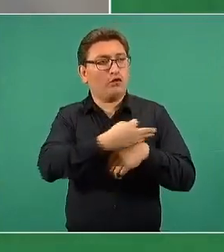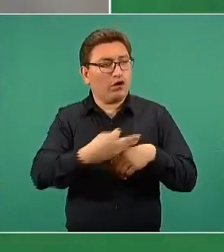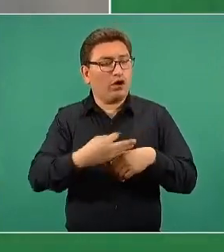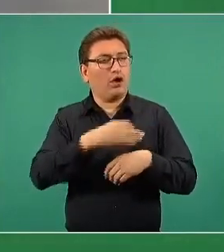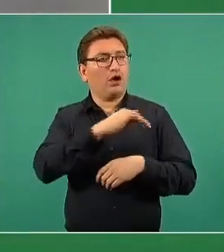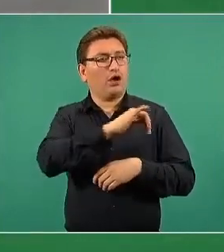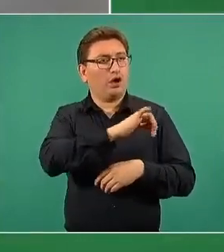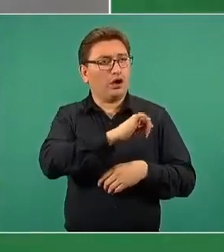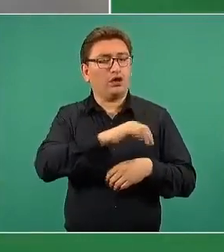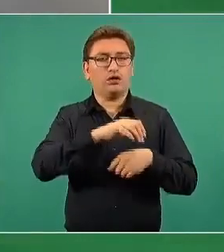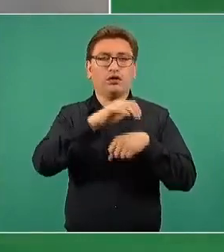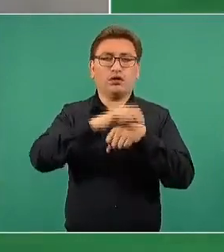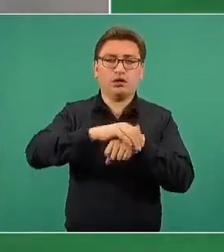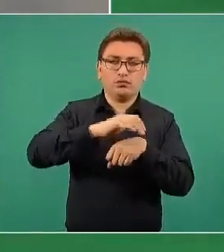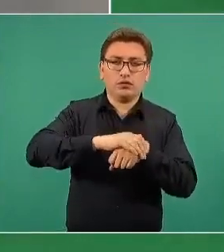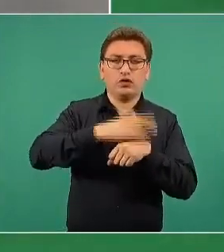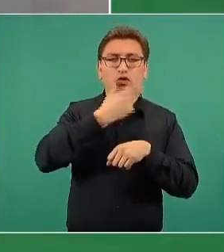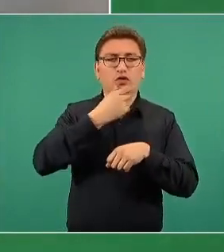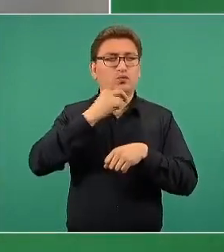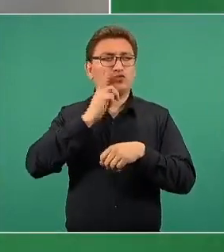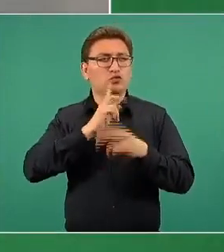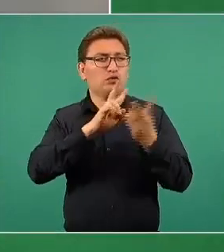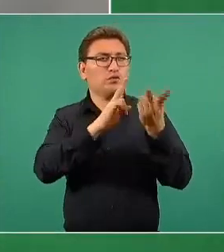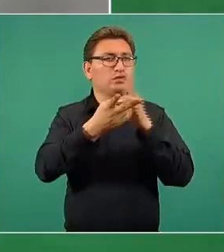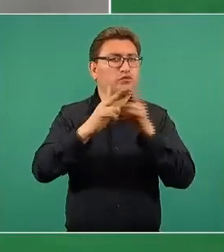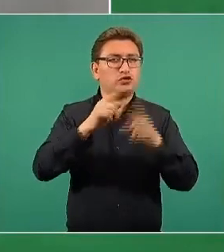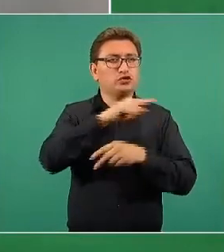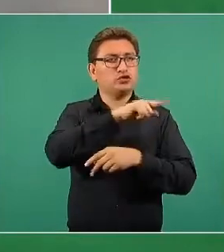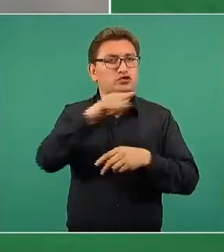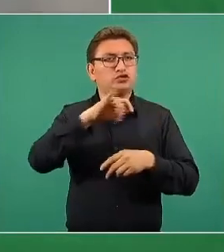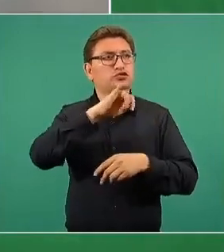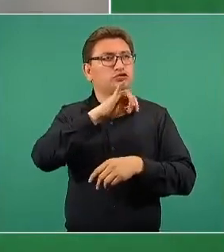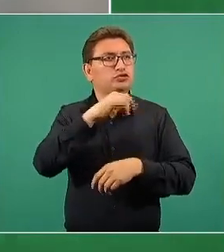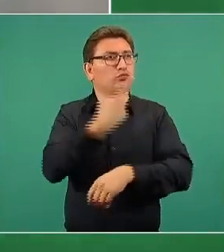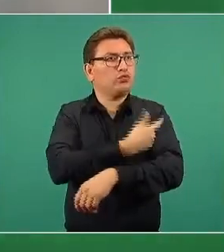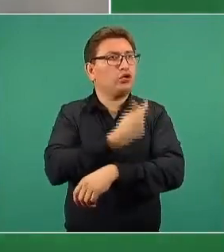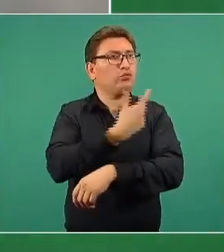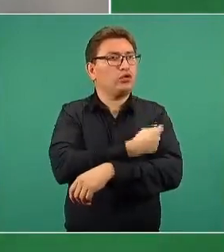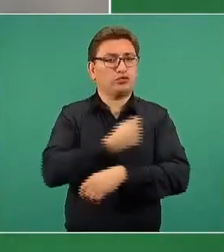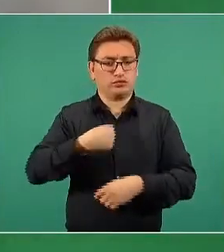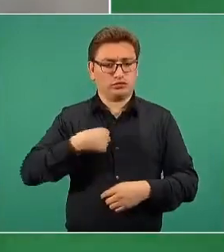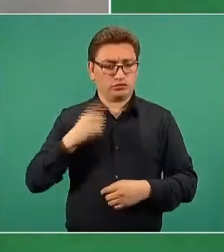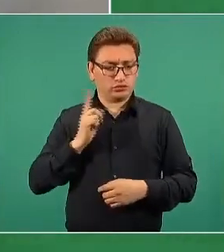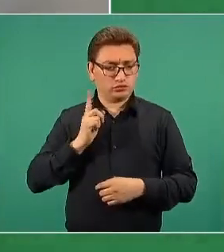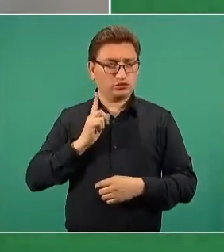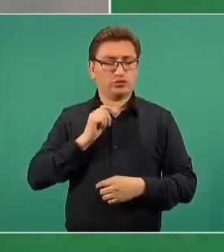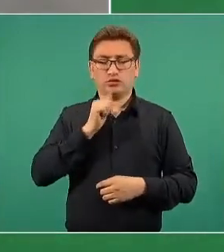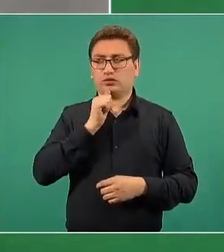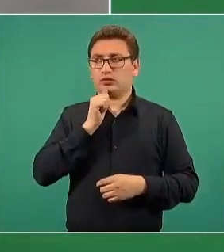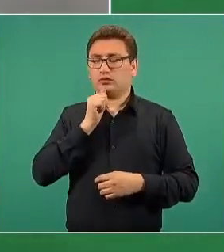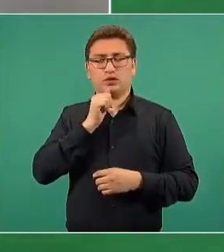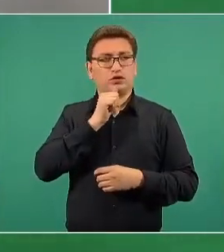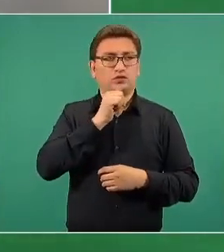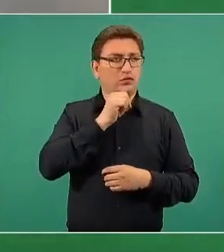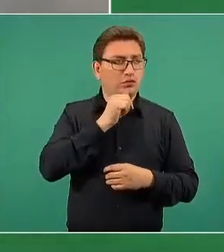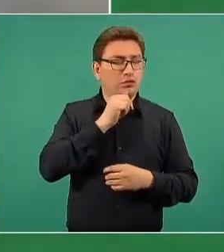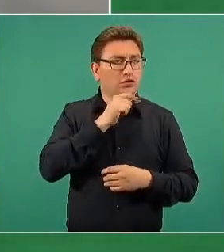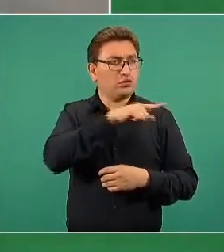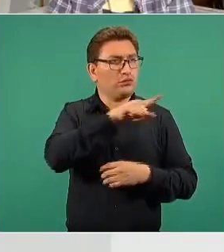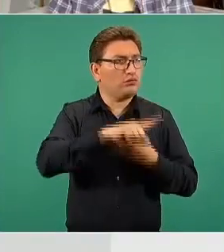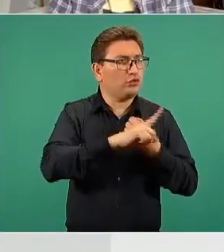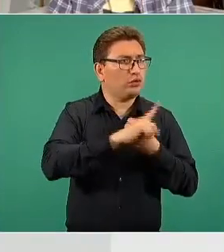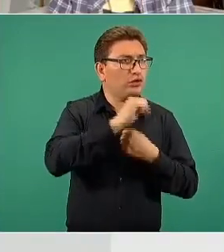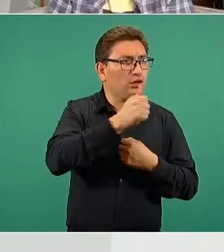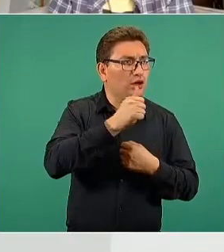familiares, sus amigas, amigos, vecinos, vecinas se van y se aplican la vacuna y no tienen ningún